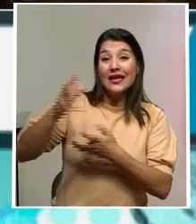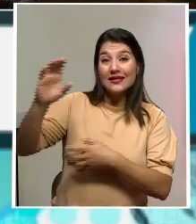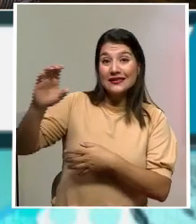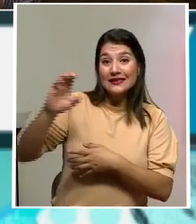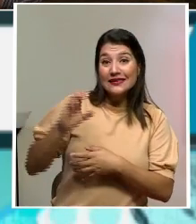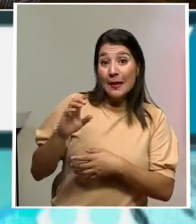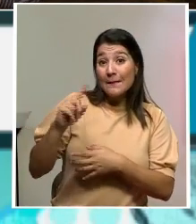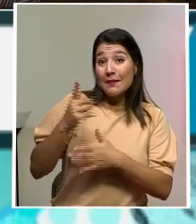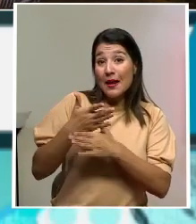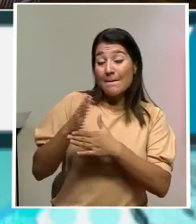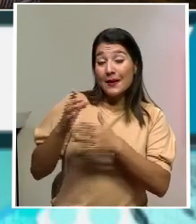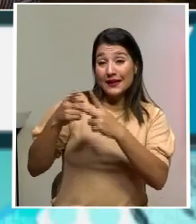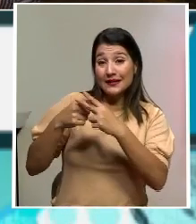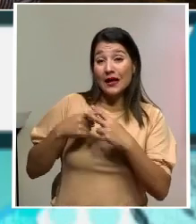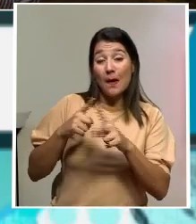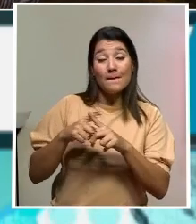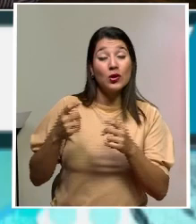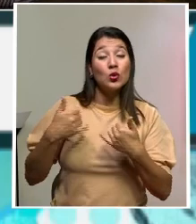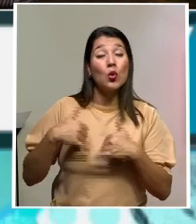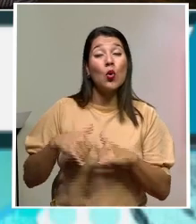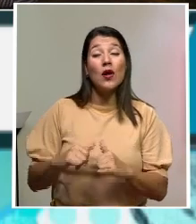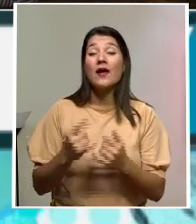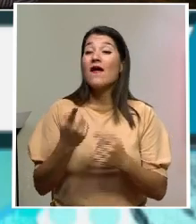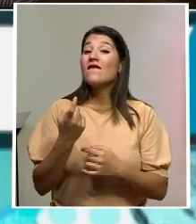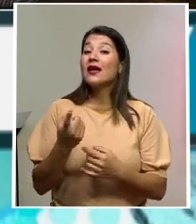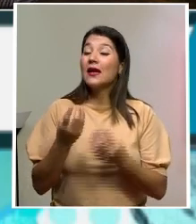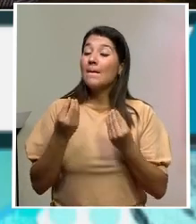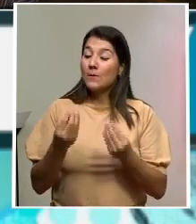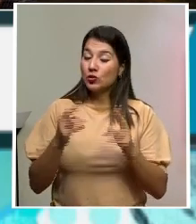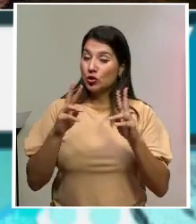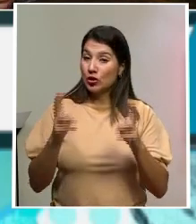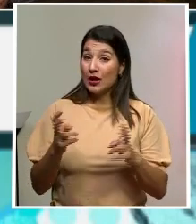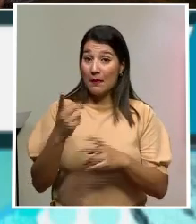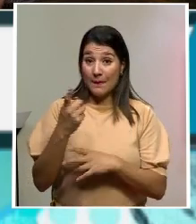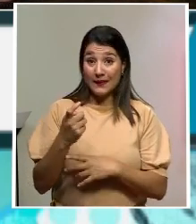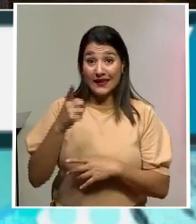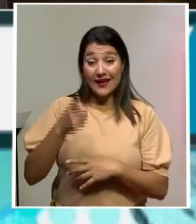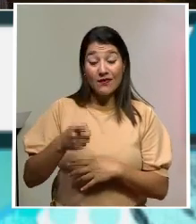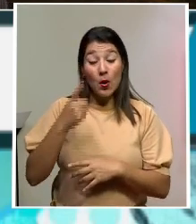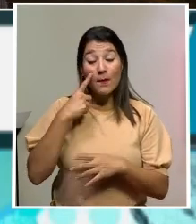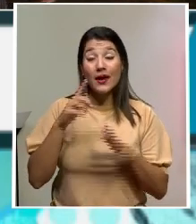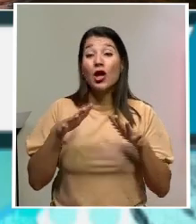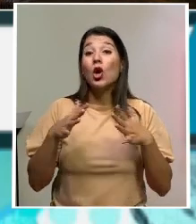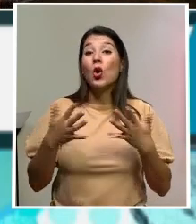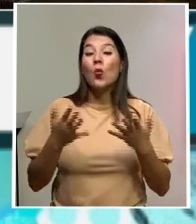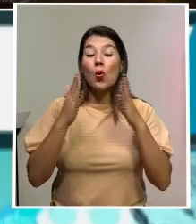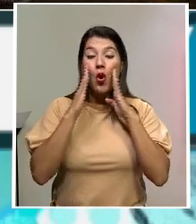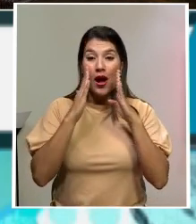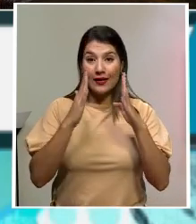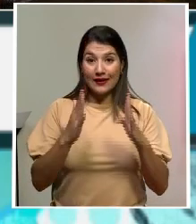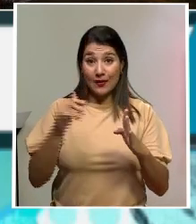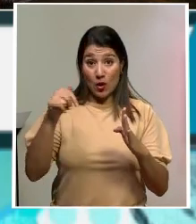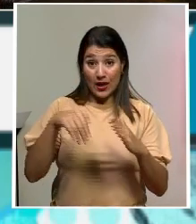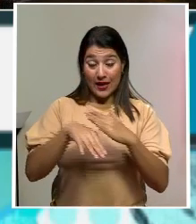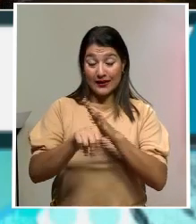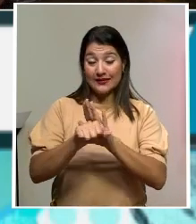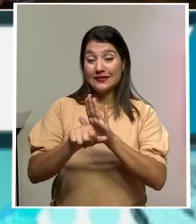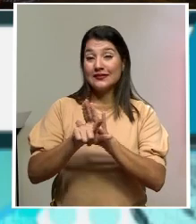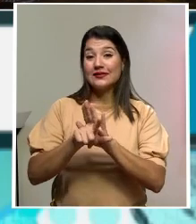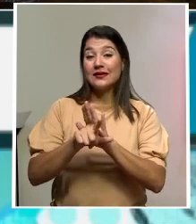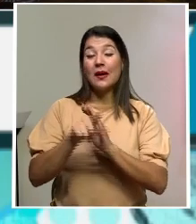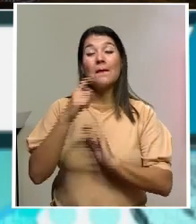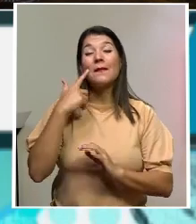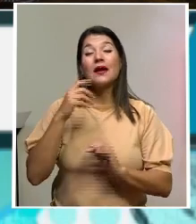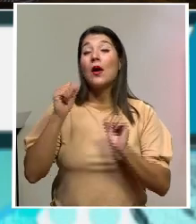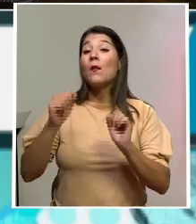quedan bastantes situaciones pendientes y que vamos a tener que ver cómo transcurren acá en el Congreso de la República para